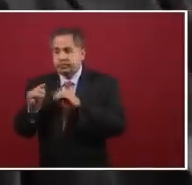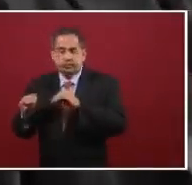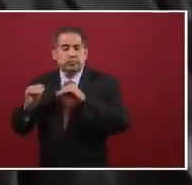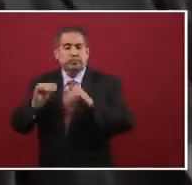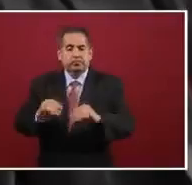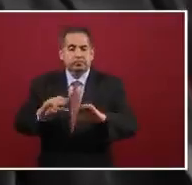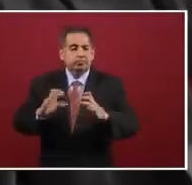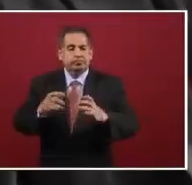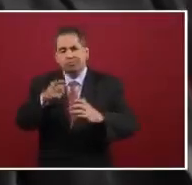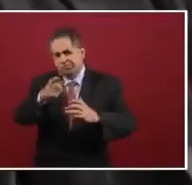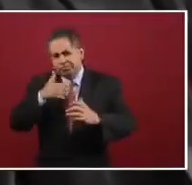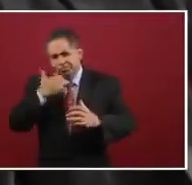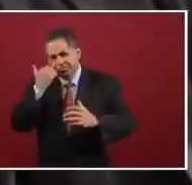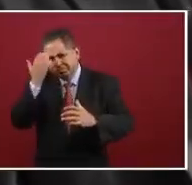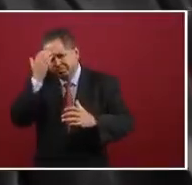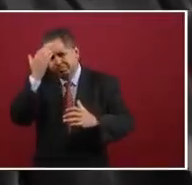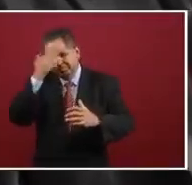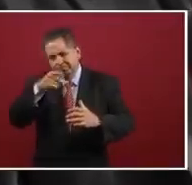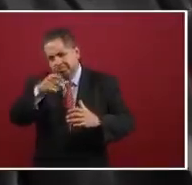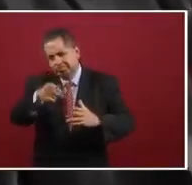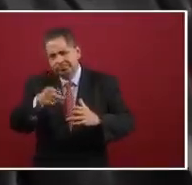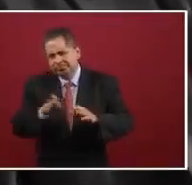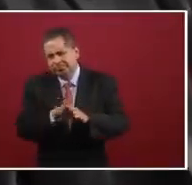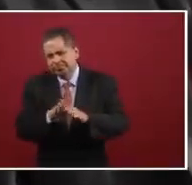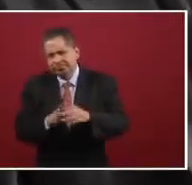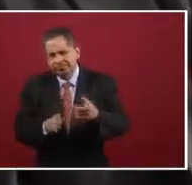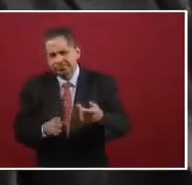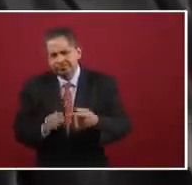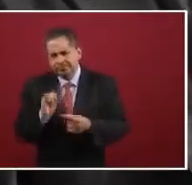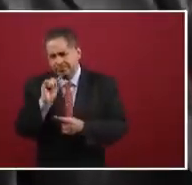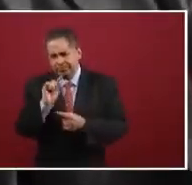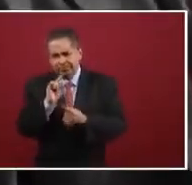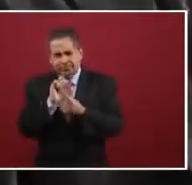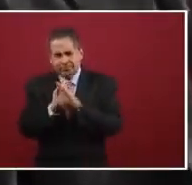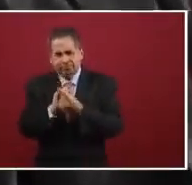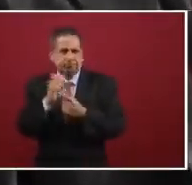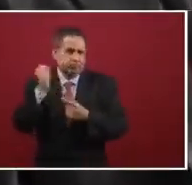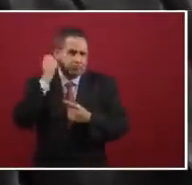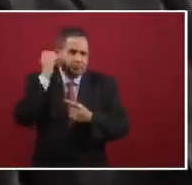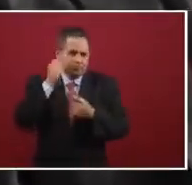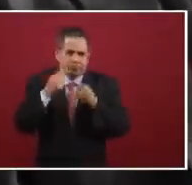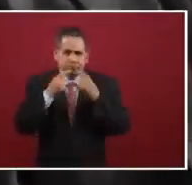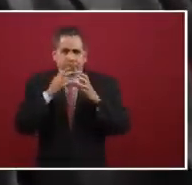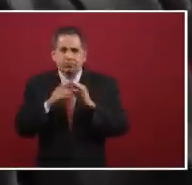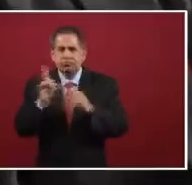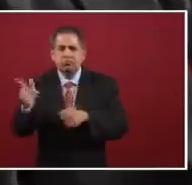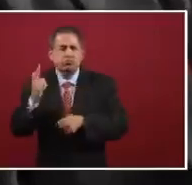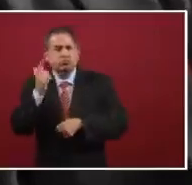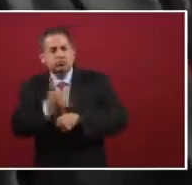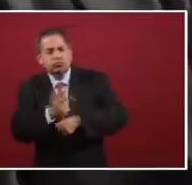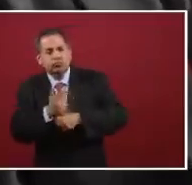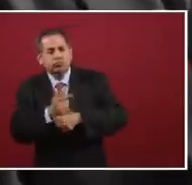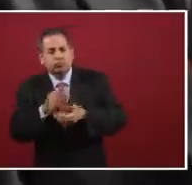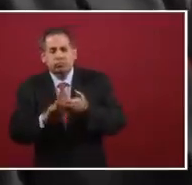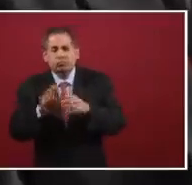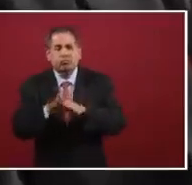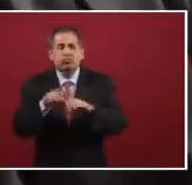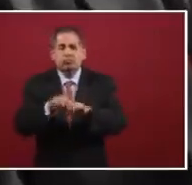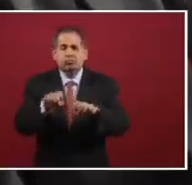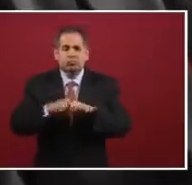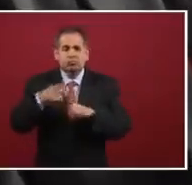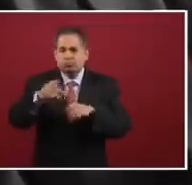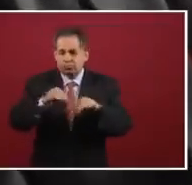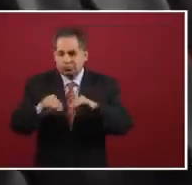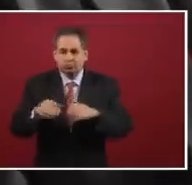pero sí me gustaría conocer, al menos tenemos poco tiempo en la conferencia, pero al menos cuál es el diagnóstico que tiene de su equipo de